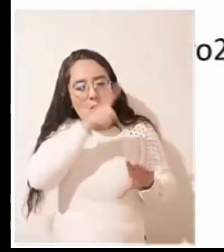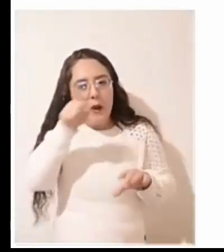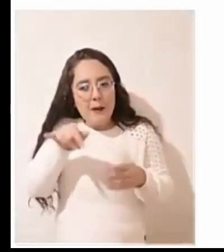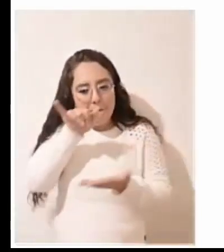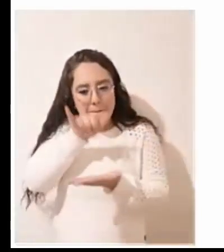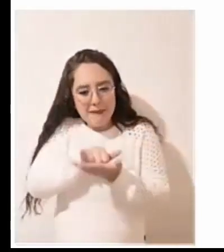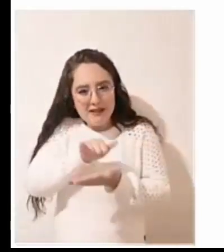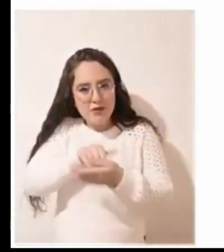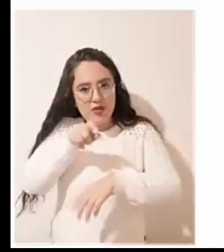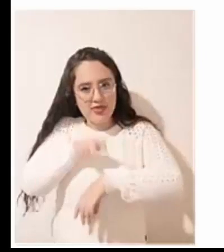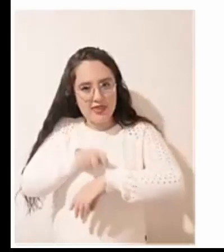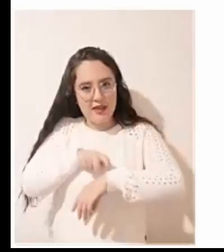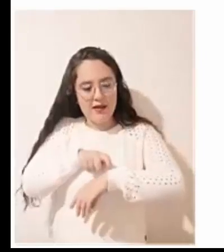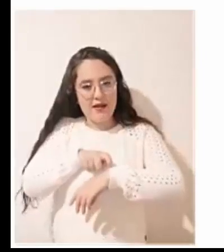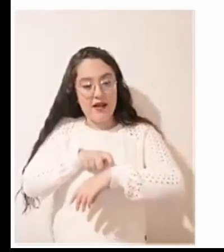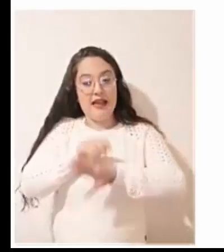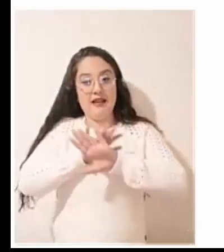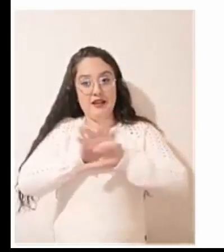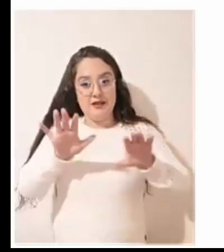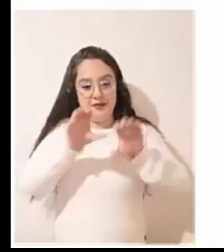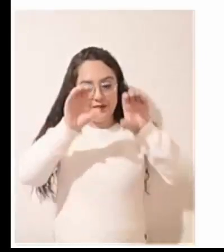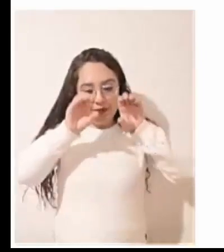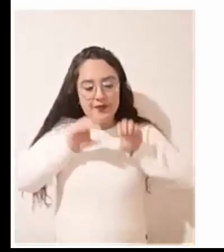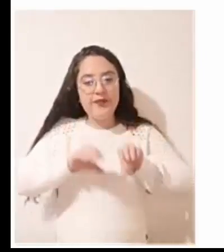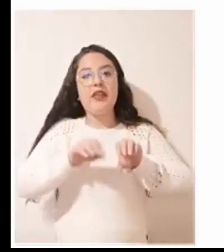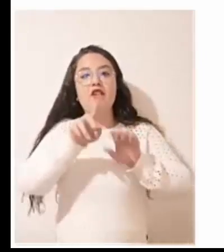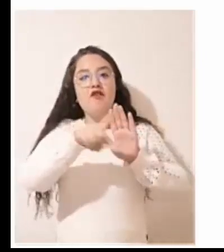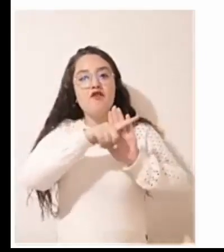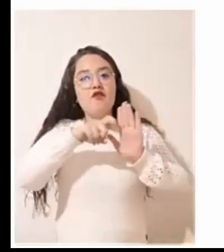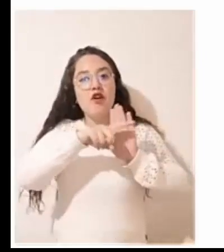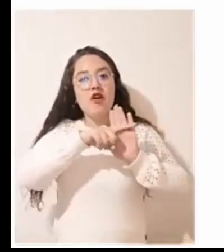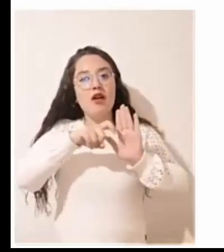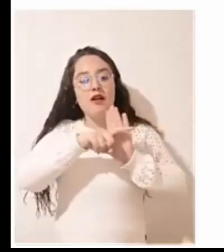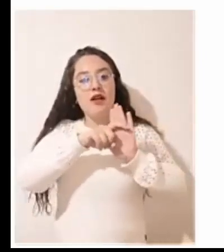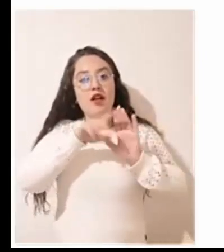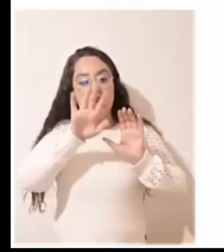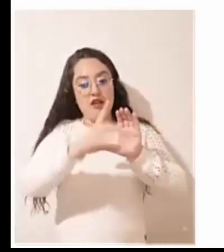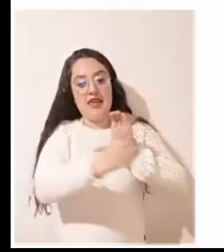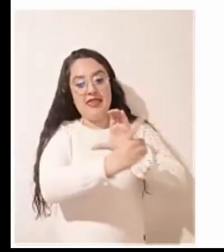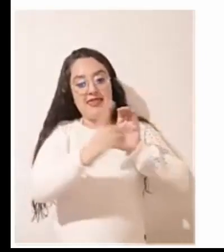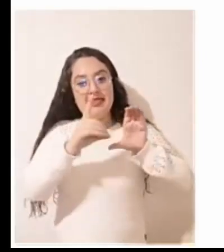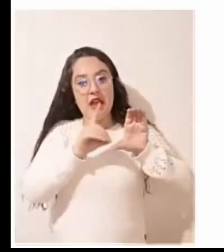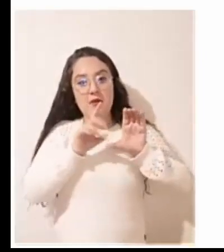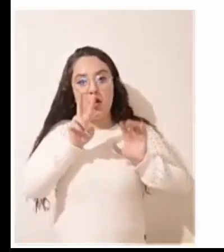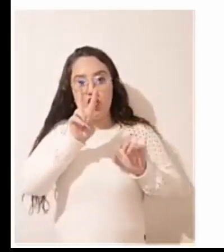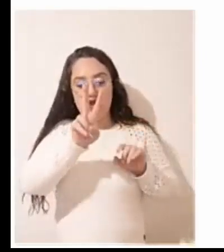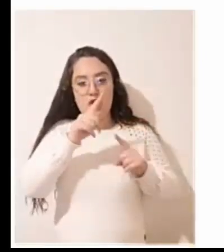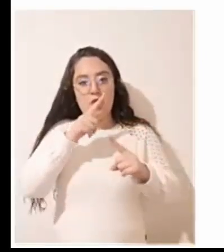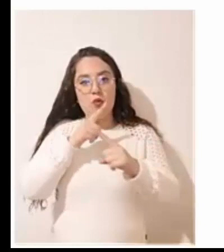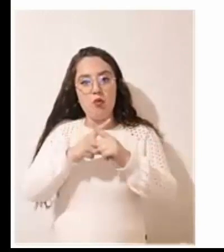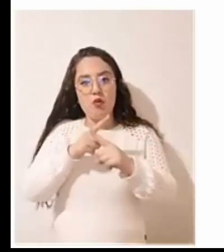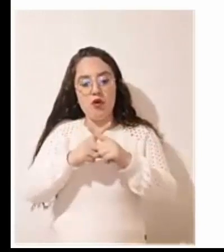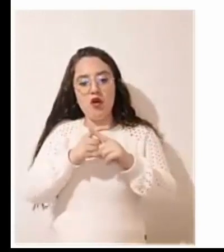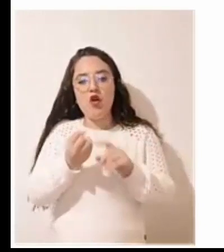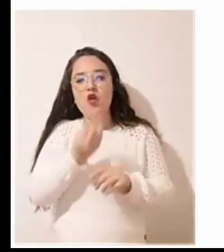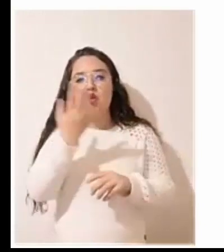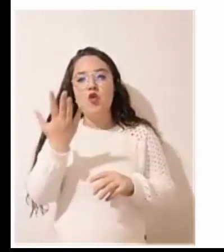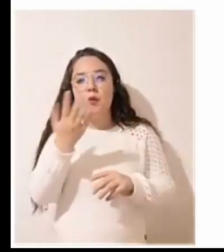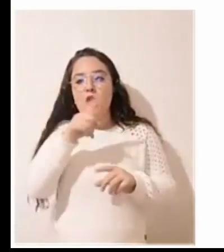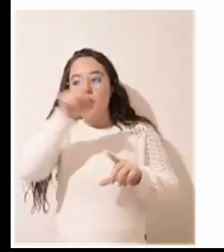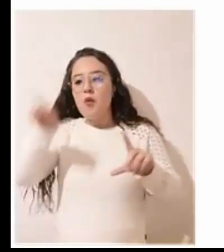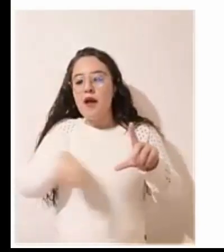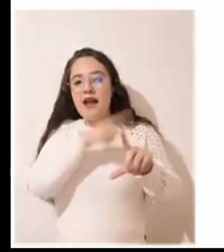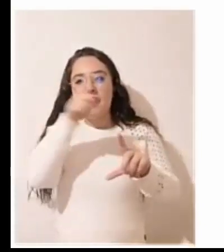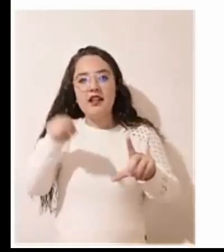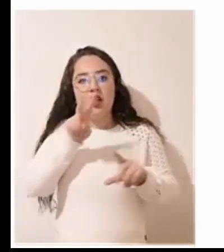piñón en el mismo instante de tiempo. Resumiendo entonces, me aparece la fórmula, diámetro 2 multiplicado por número de vueltas